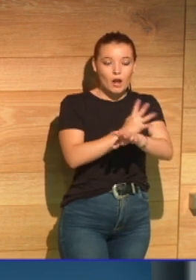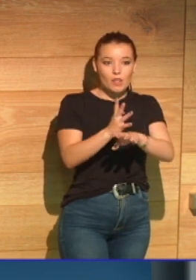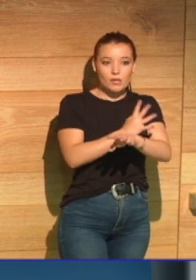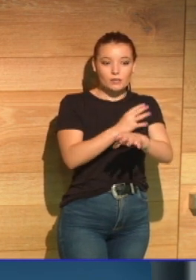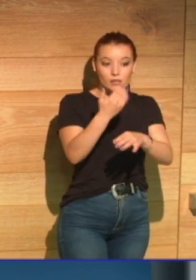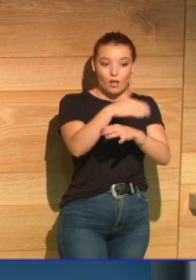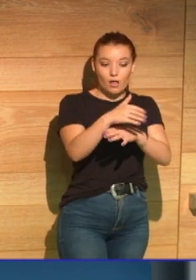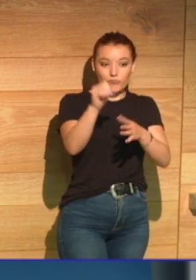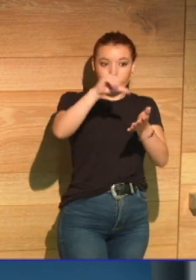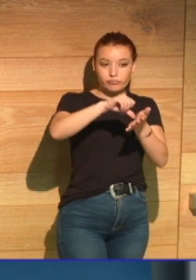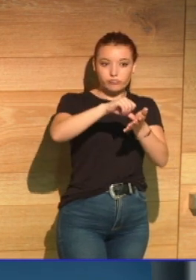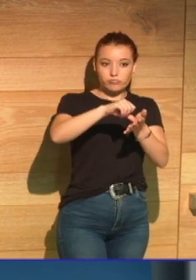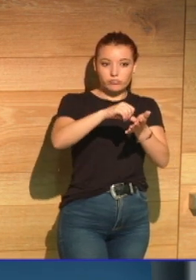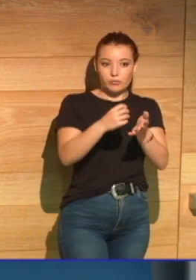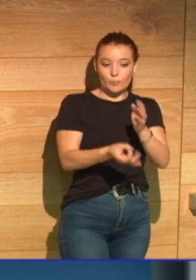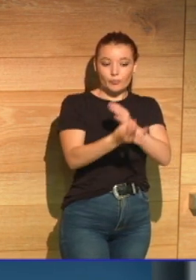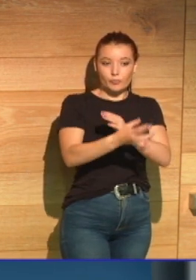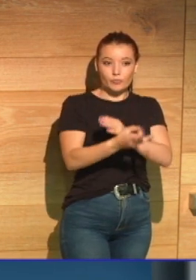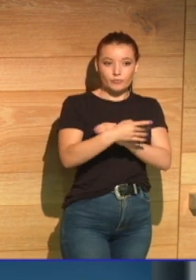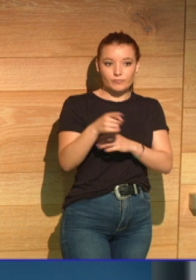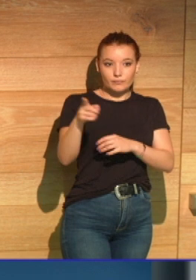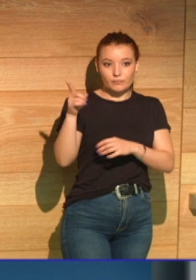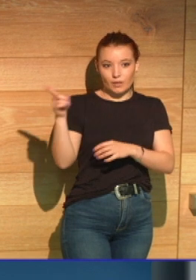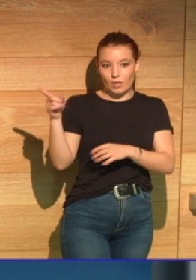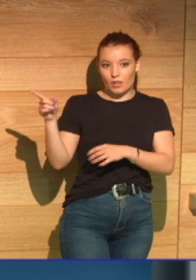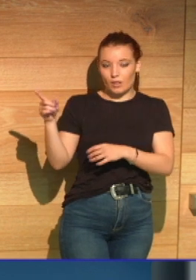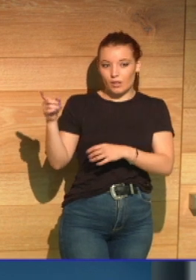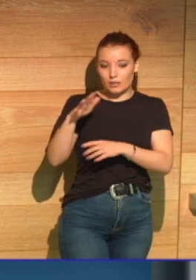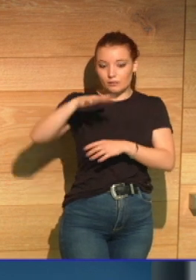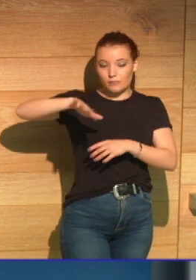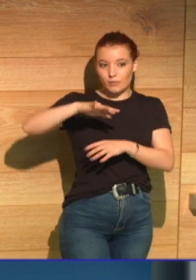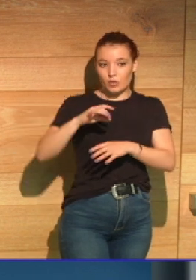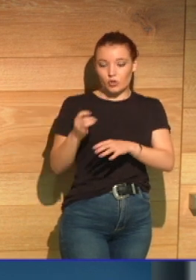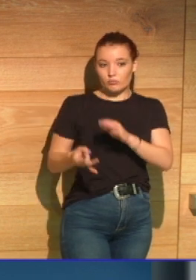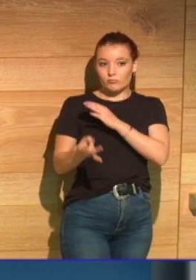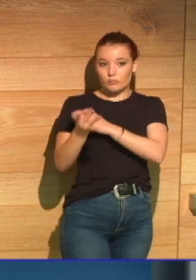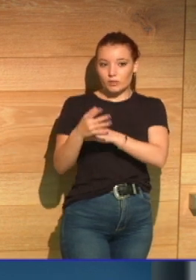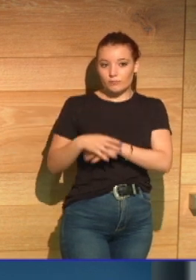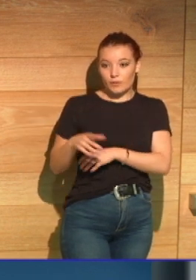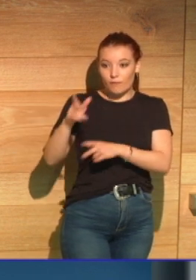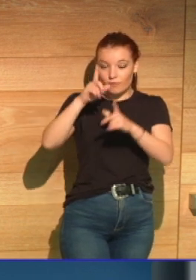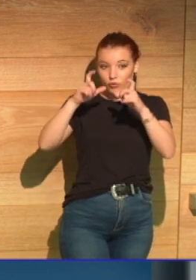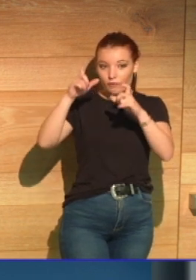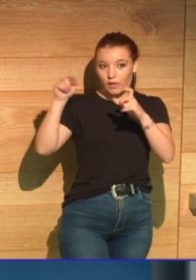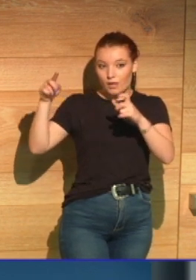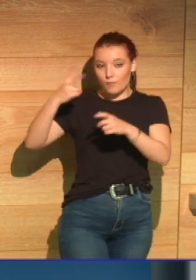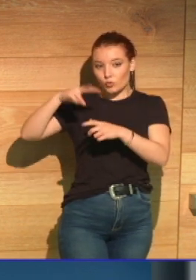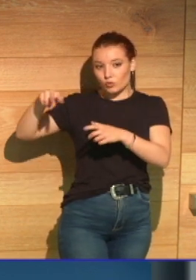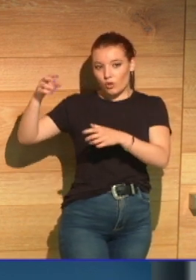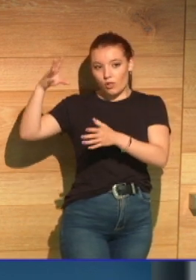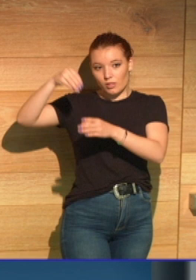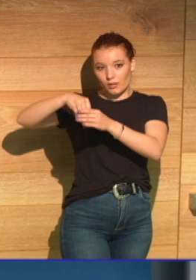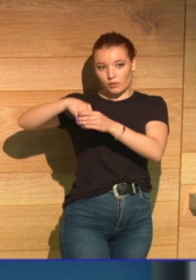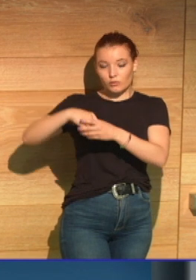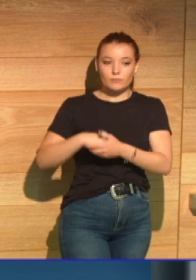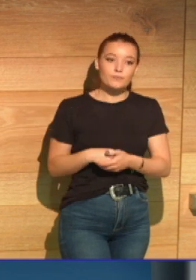ciudad en este tiempo de pandemia. Ahí están creando los espacios. Esta fotografía fue hace unos días dentro del mismo museo en cuanto a las huertas urbanas, pero